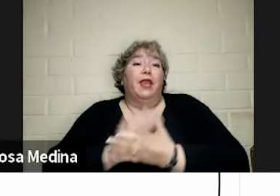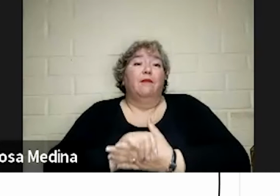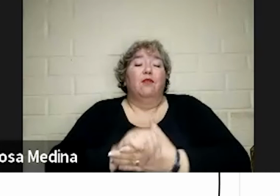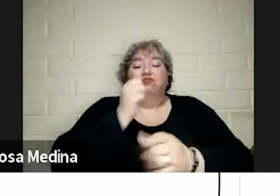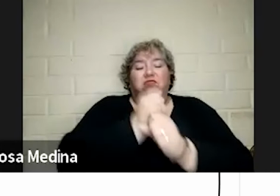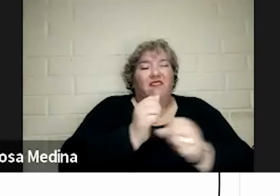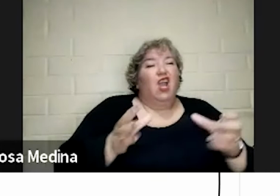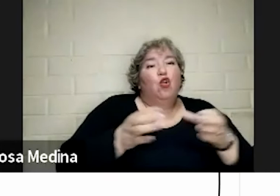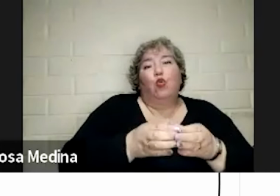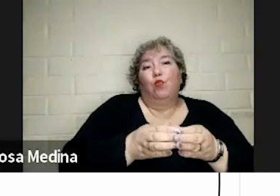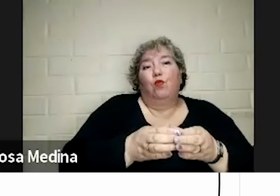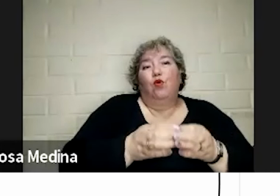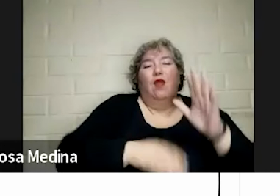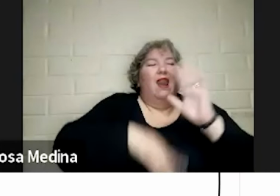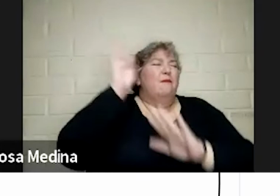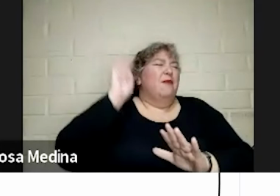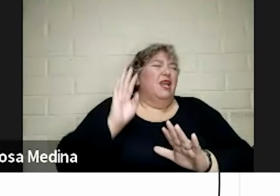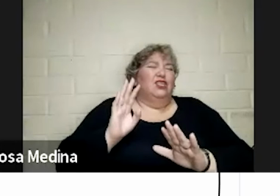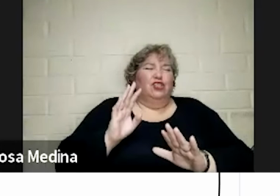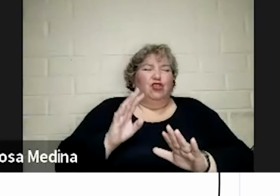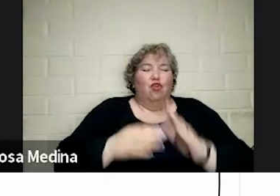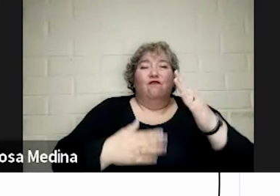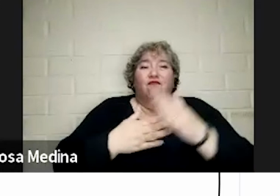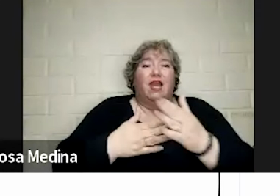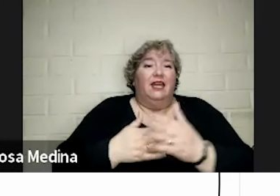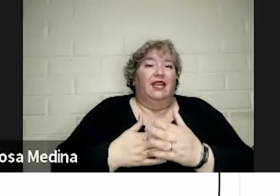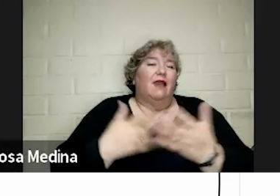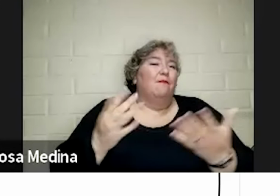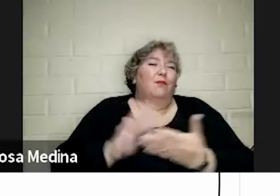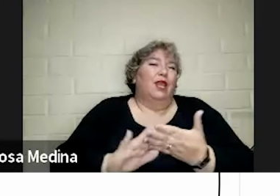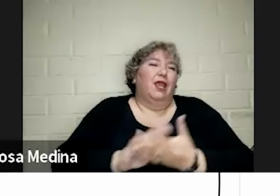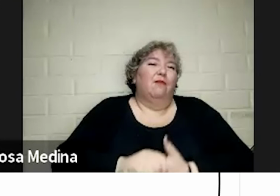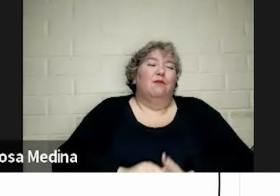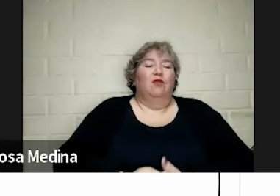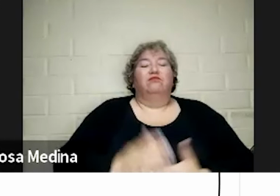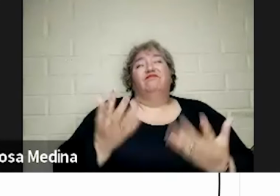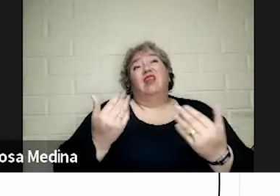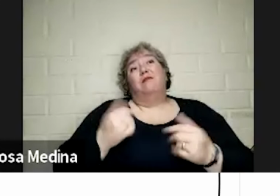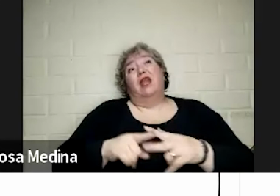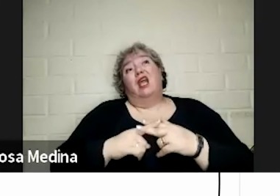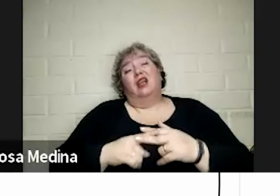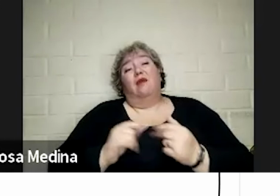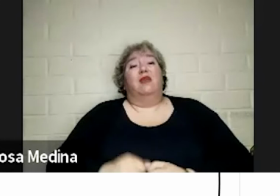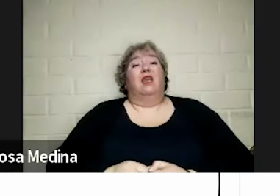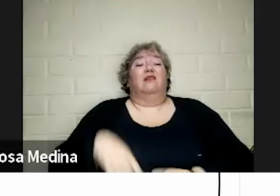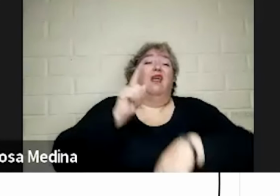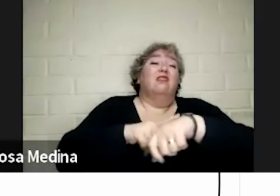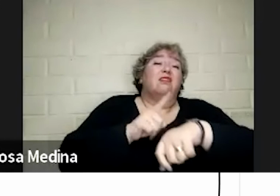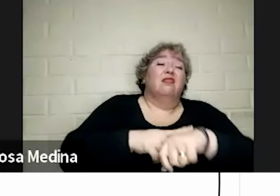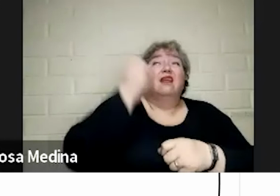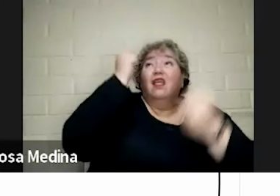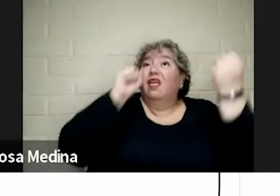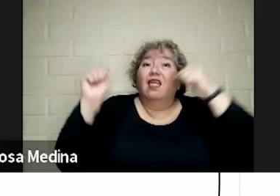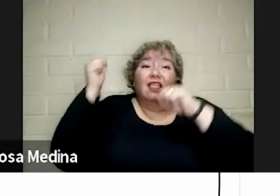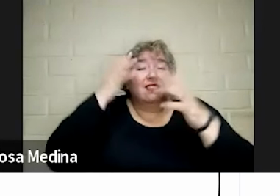grupo, las mayores barreras para completar el proyecto fueron, por ejemplo, esas: esperar por herramientas, gastar mucho tiempo, distraernos. Las